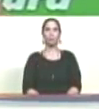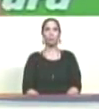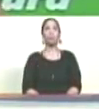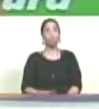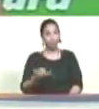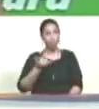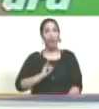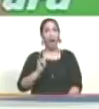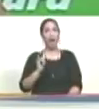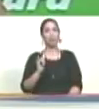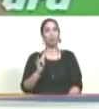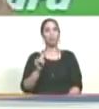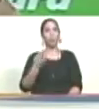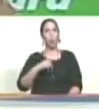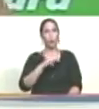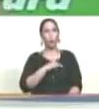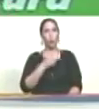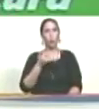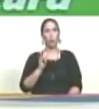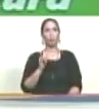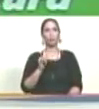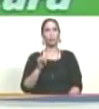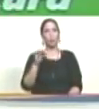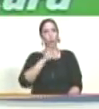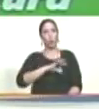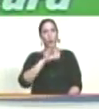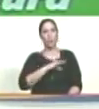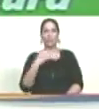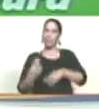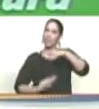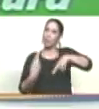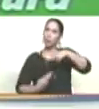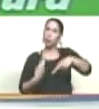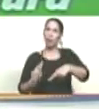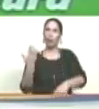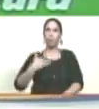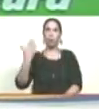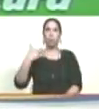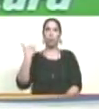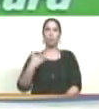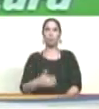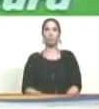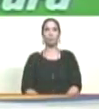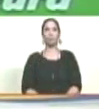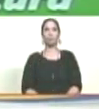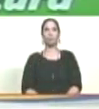en nosotros, los socialistas, los revolucionarios de este tiempo.